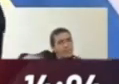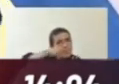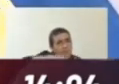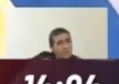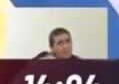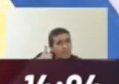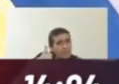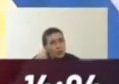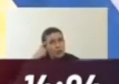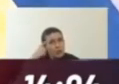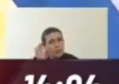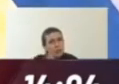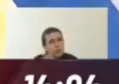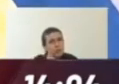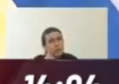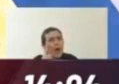trabajemos esta última parte.